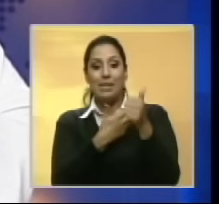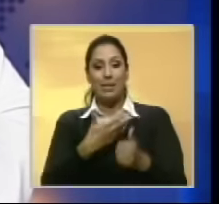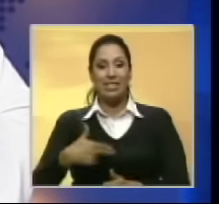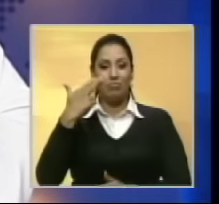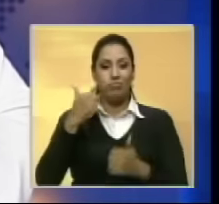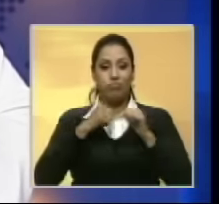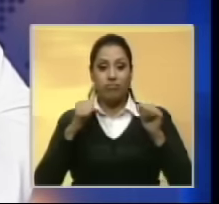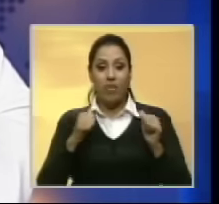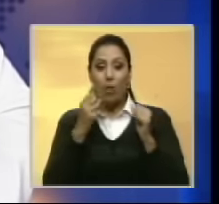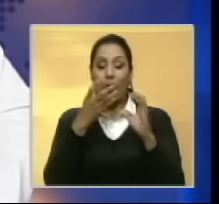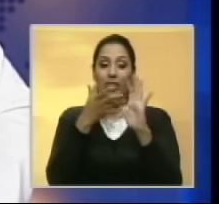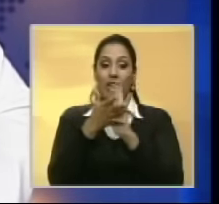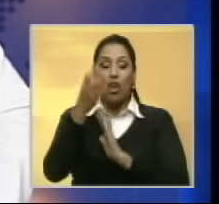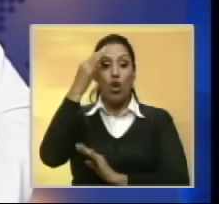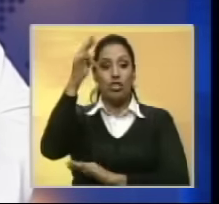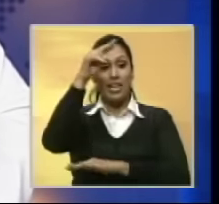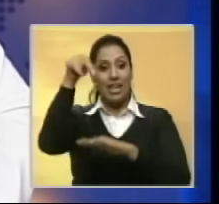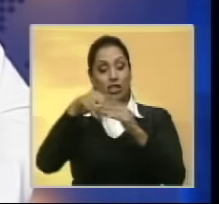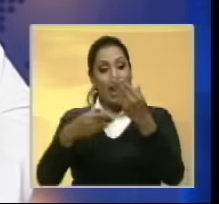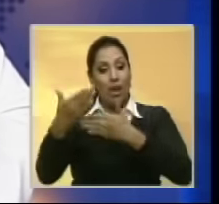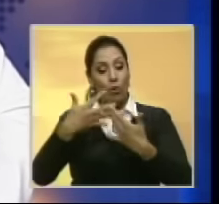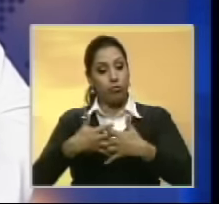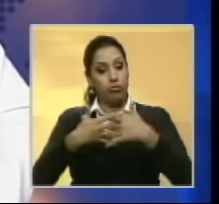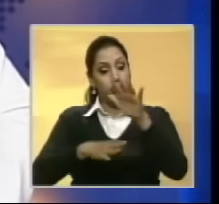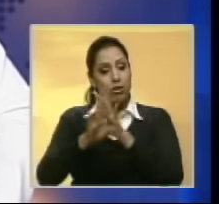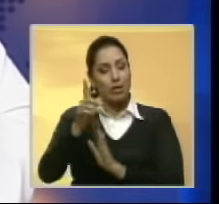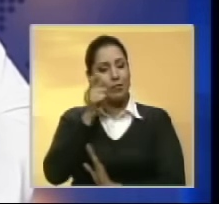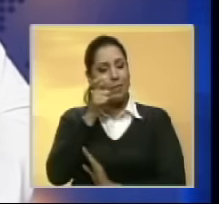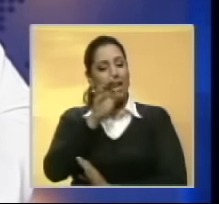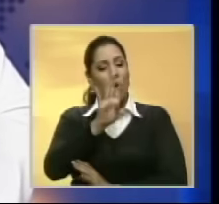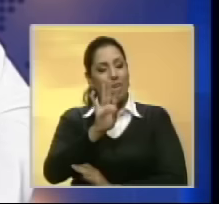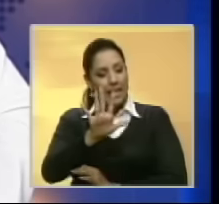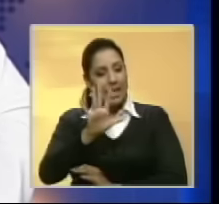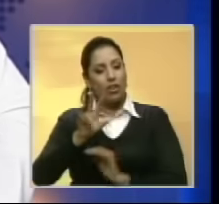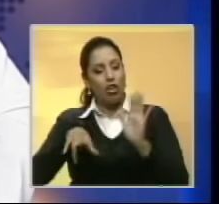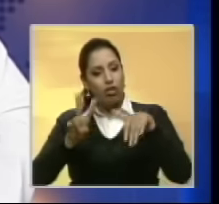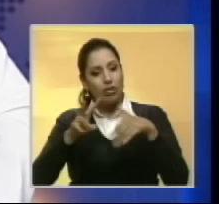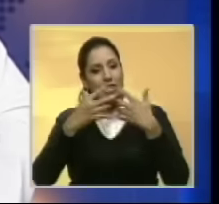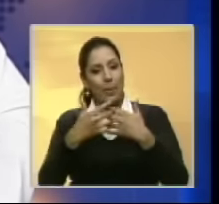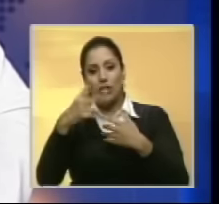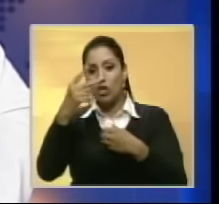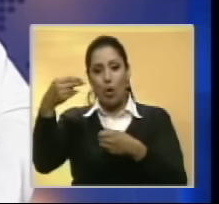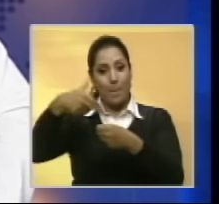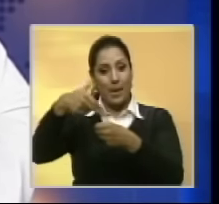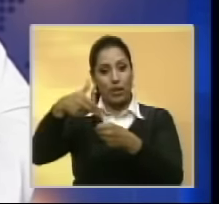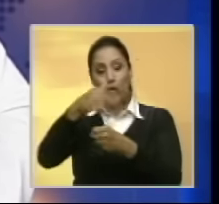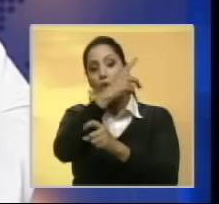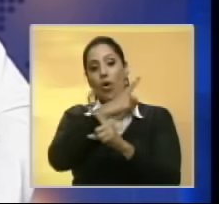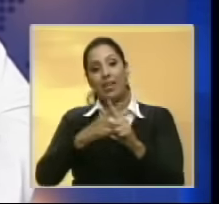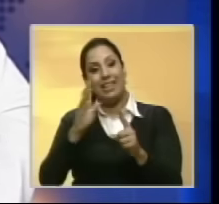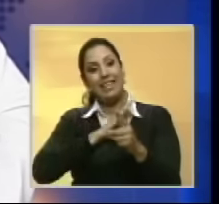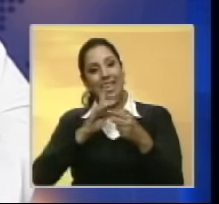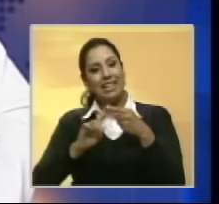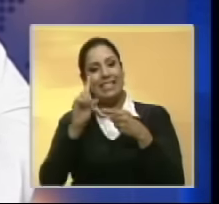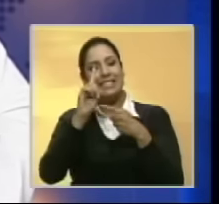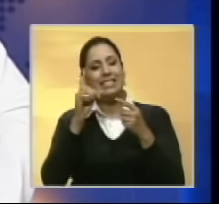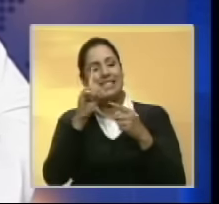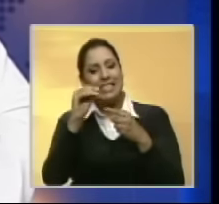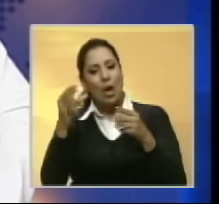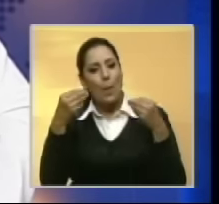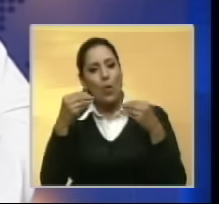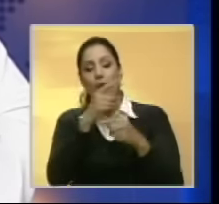Isturiz, anunció que el Consejo Nacional de Economía Productiva ha supervisado 502 empresas no petroleras, entre las que están 100 públicas